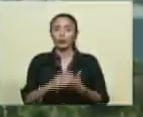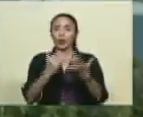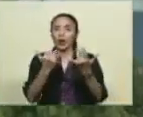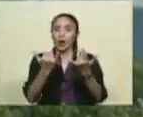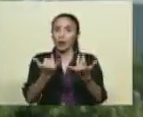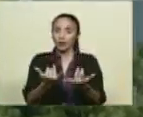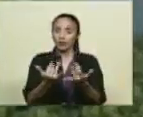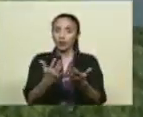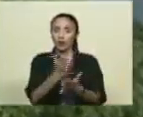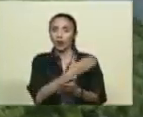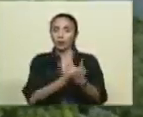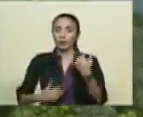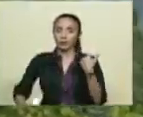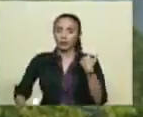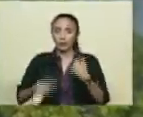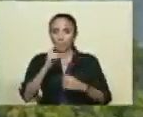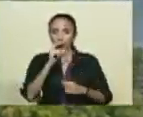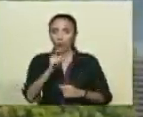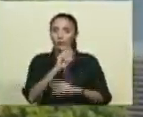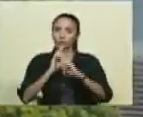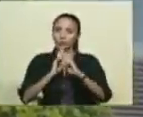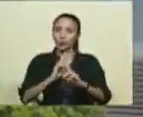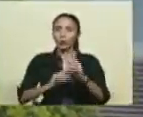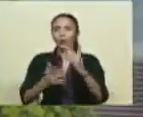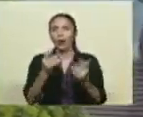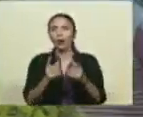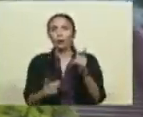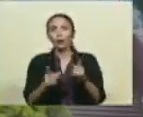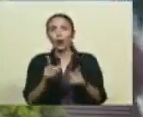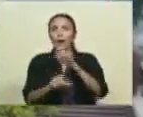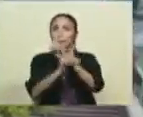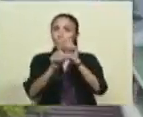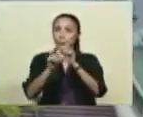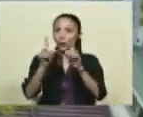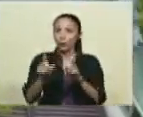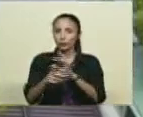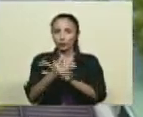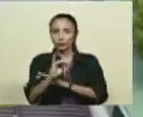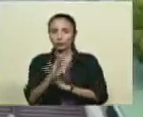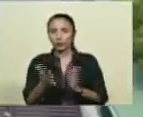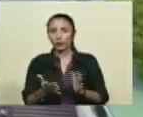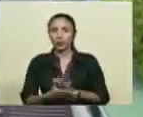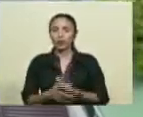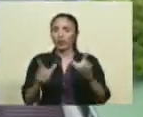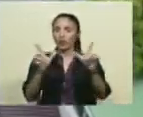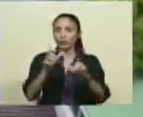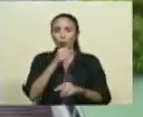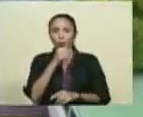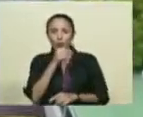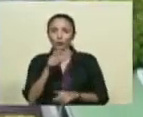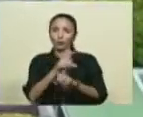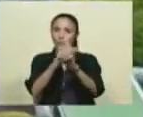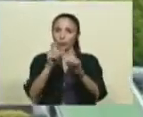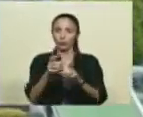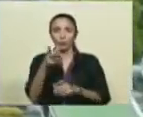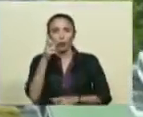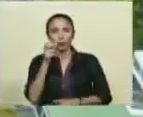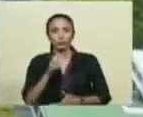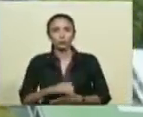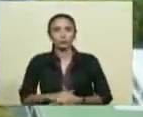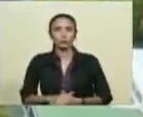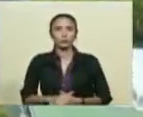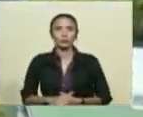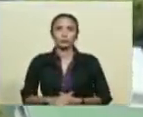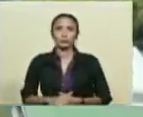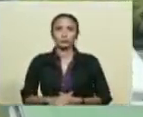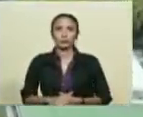Estado venezolano va a responder las preguntas de los medios de comunicación que se encuentran presentes acá. De inmediato escuchamos.